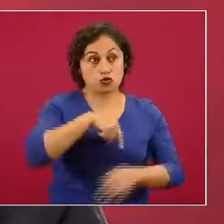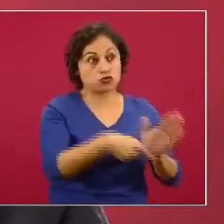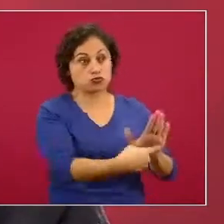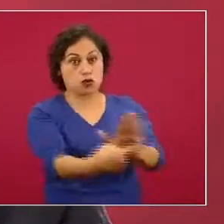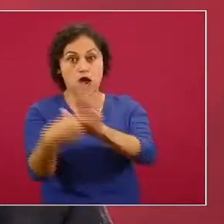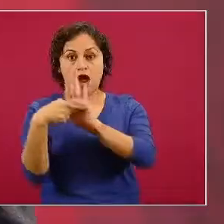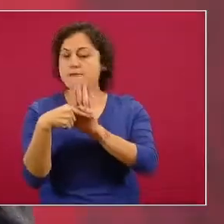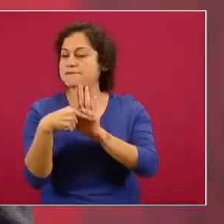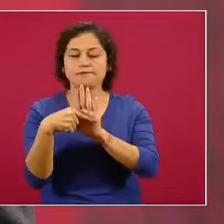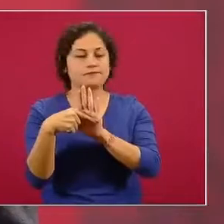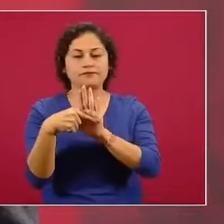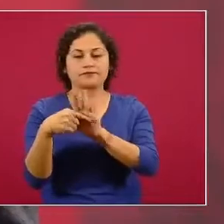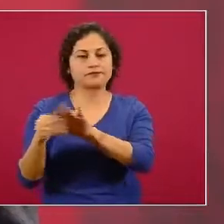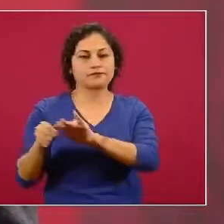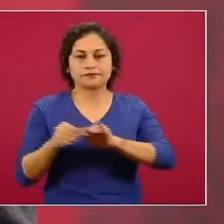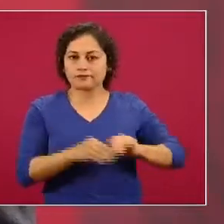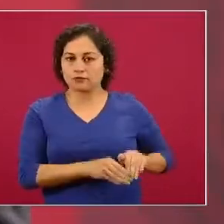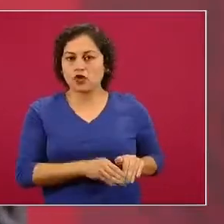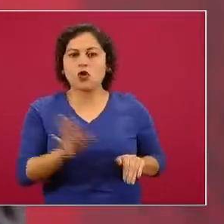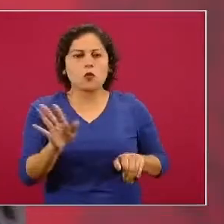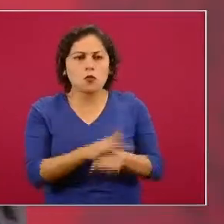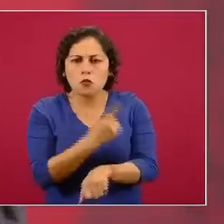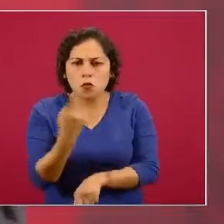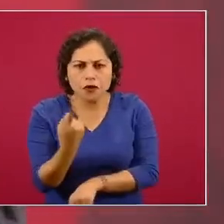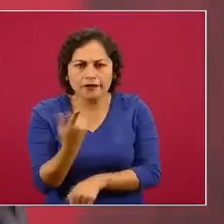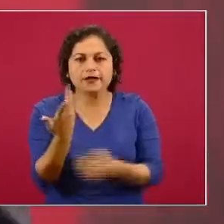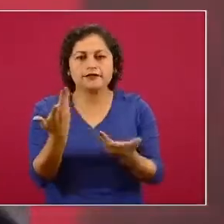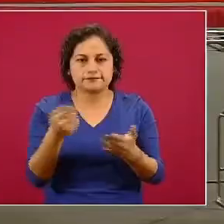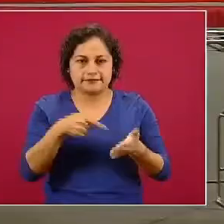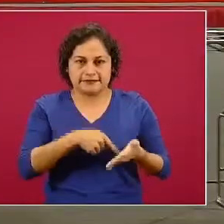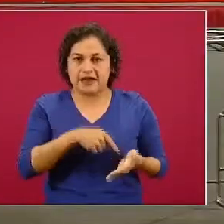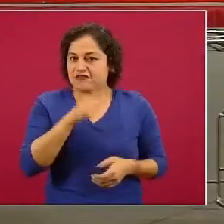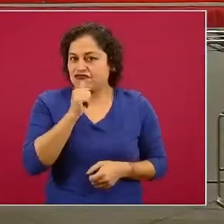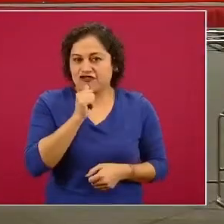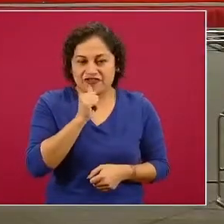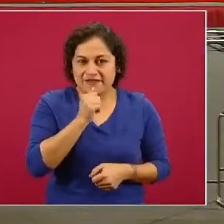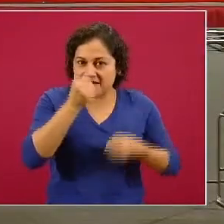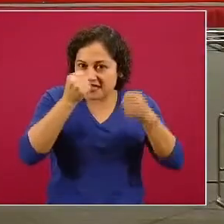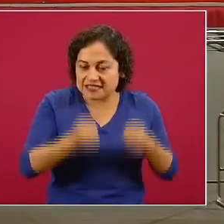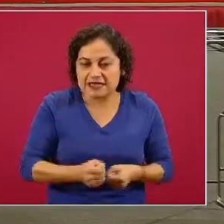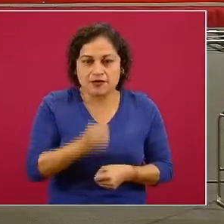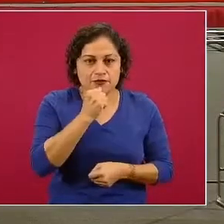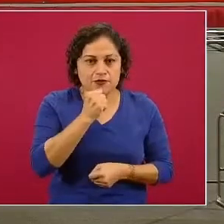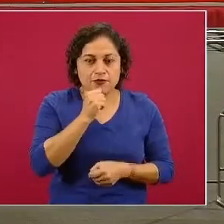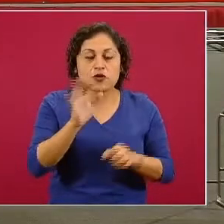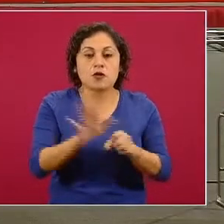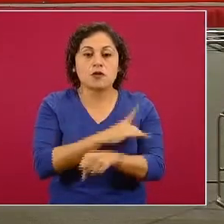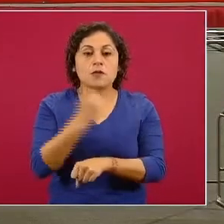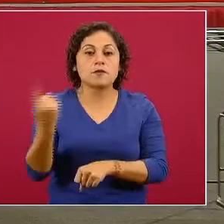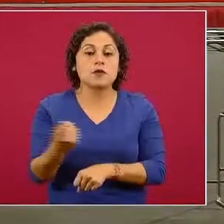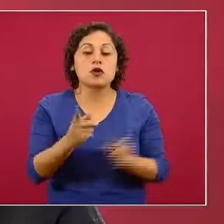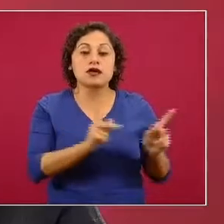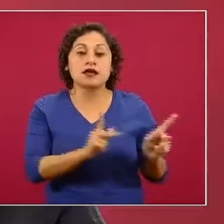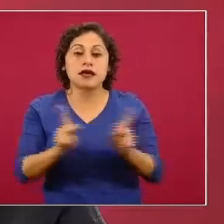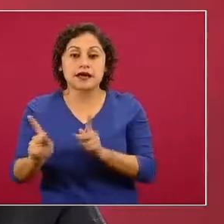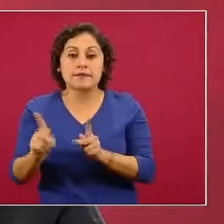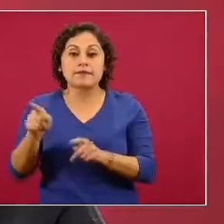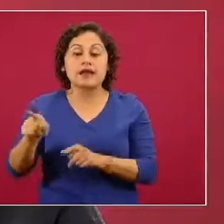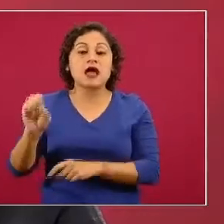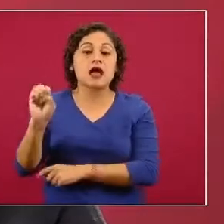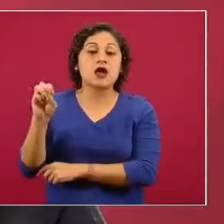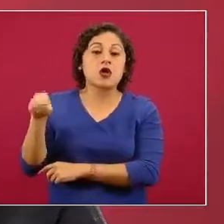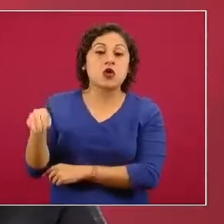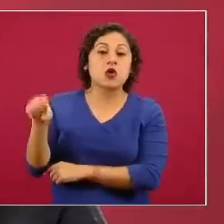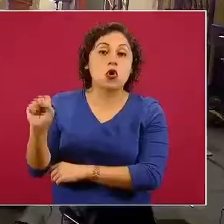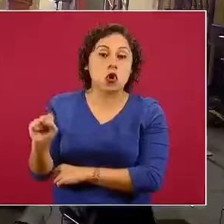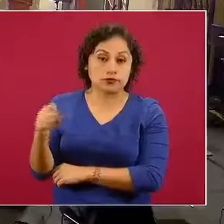razón? Porque es preliminar. El Grupo Técnico Asesor Estratégico de Inmunizaciones de la Organización Mundial